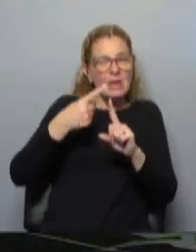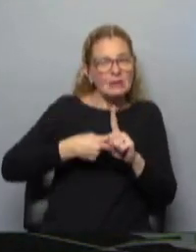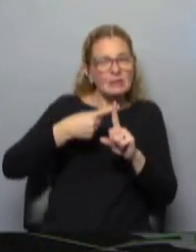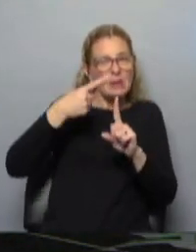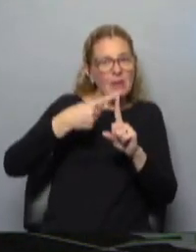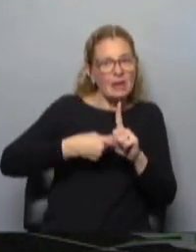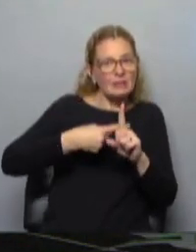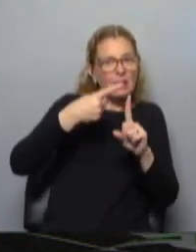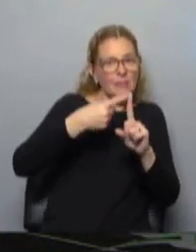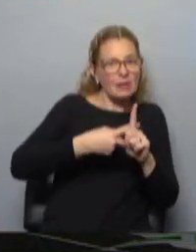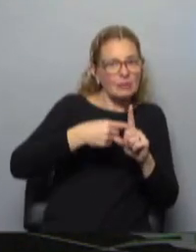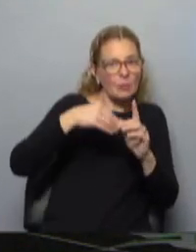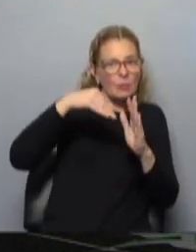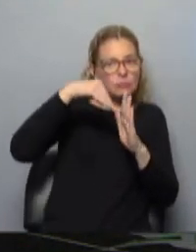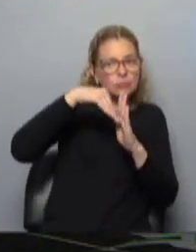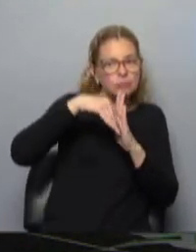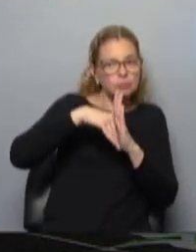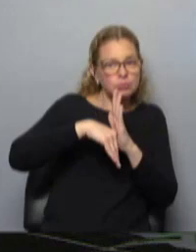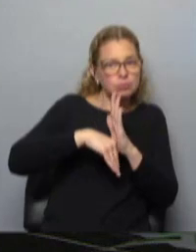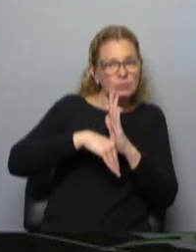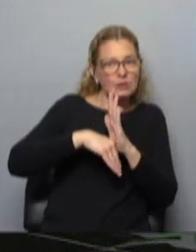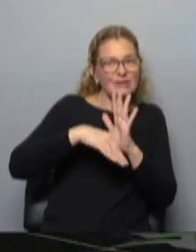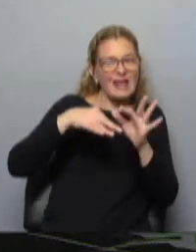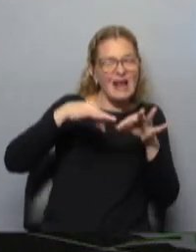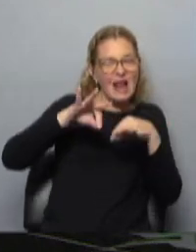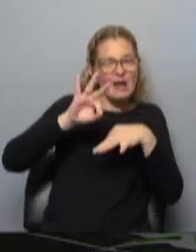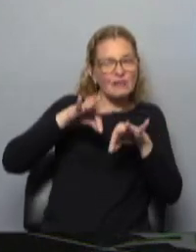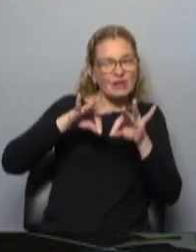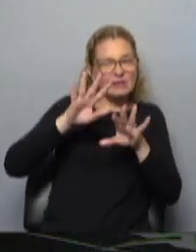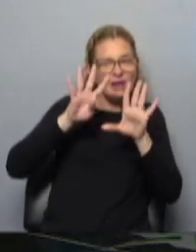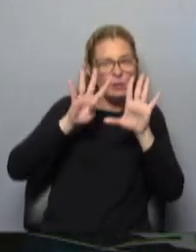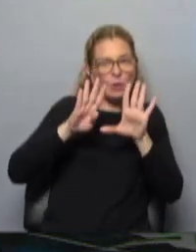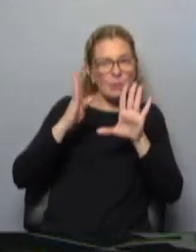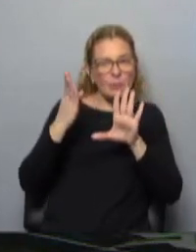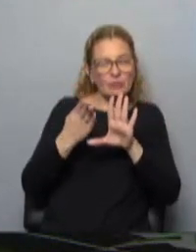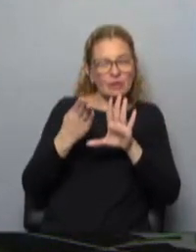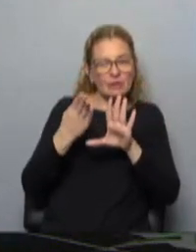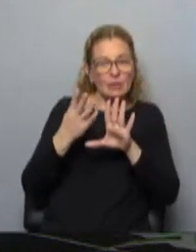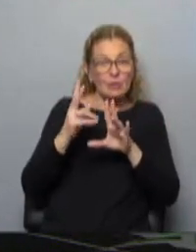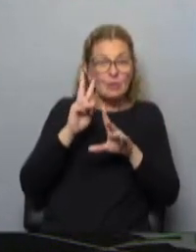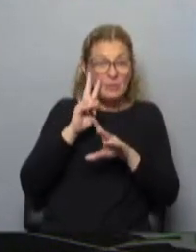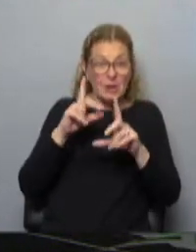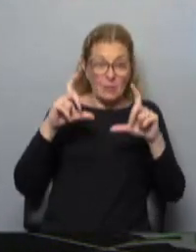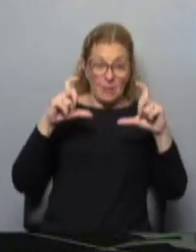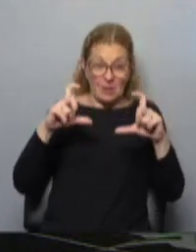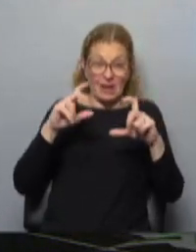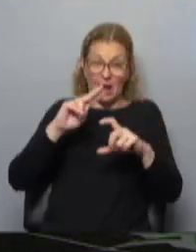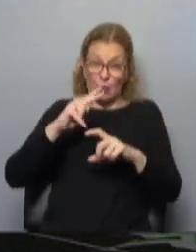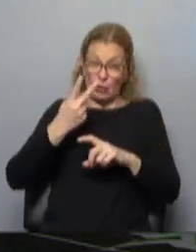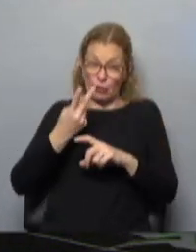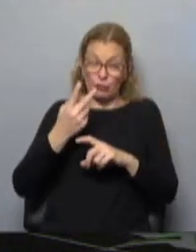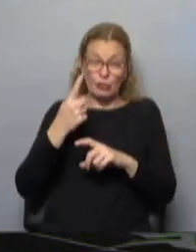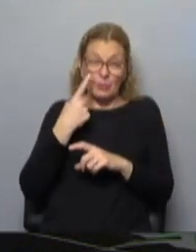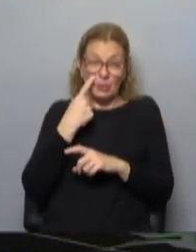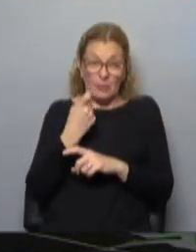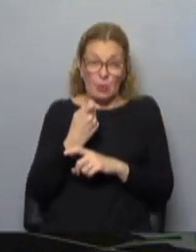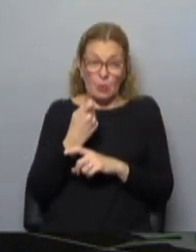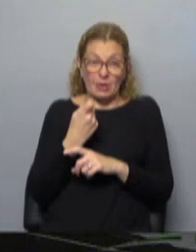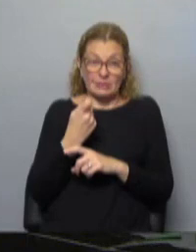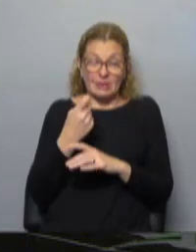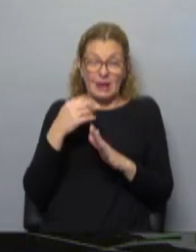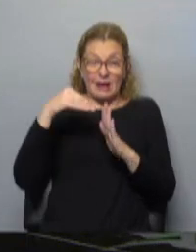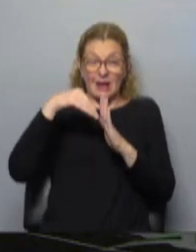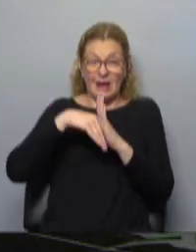nos deja una caída en el último mes de las ventas del 9% si ahora miramos la segunda placa lo que vamos a encontrar es que esa